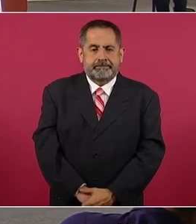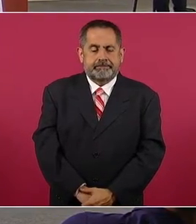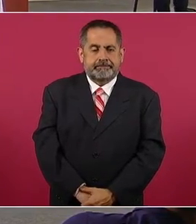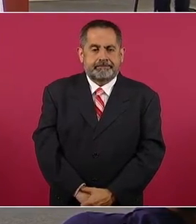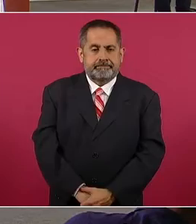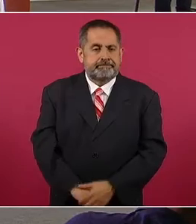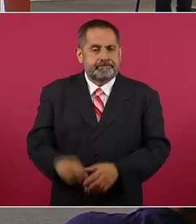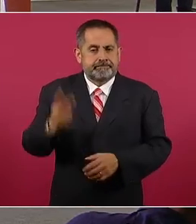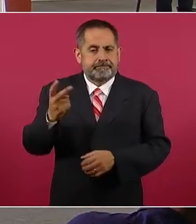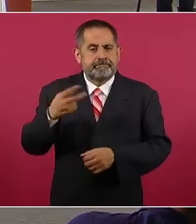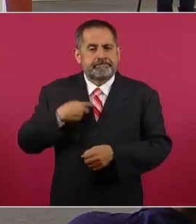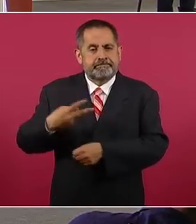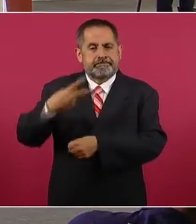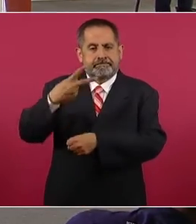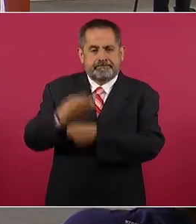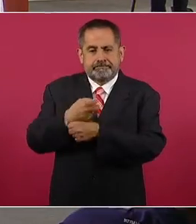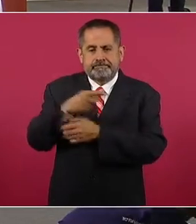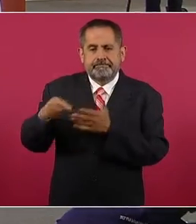En segundo lugar,